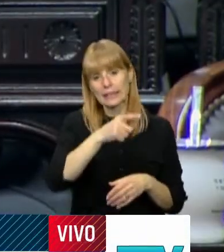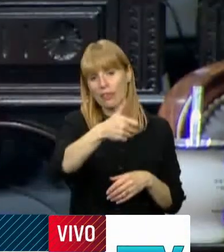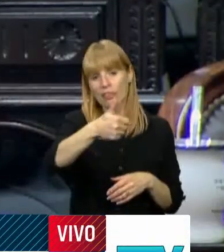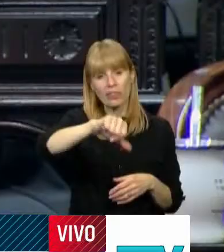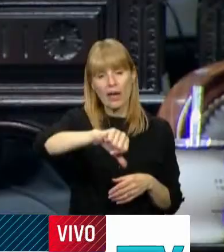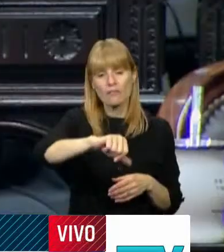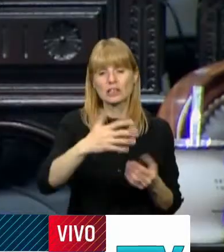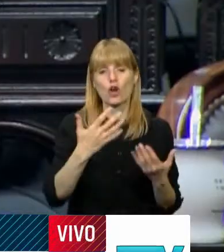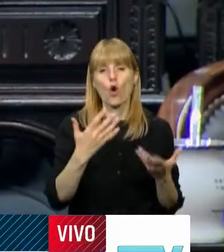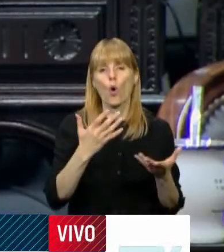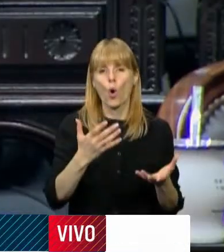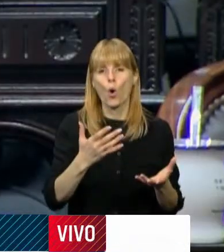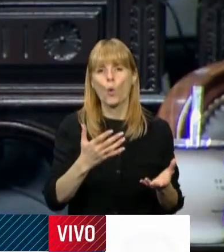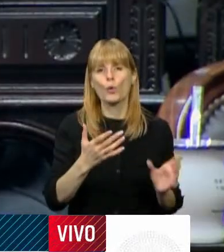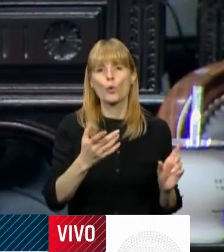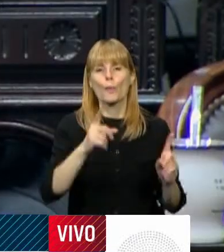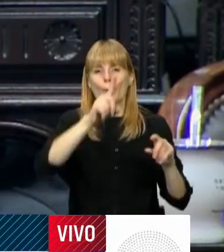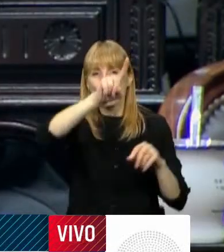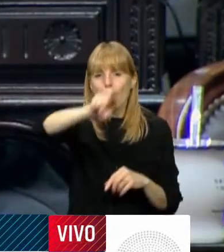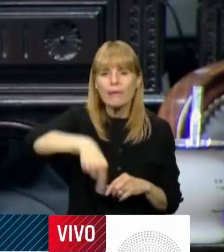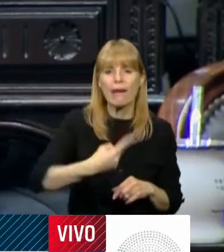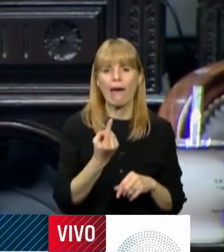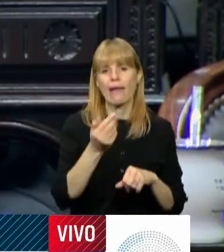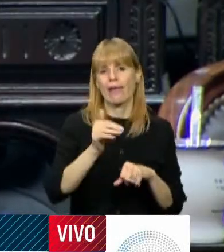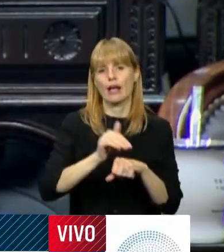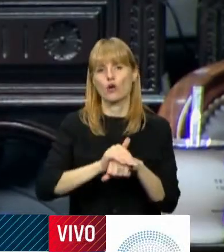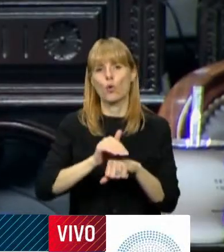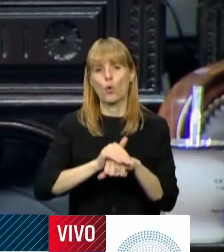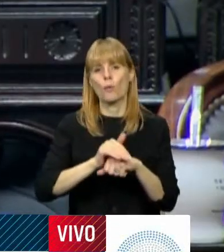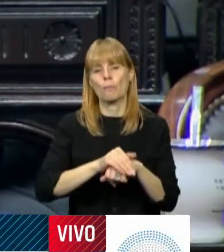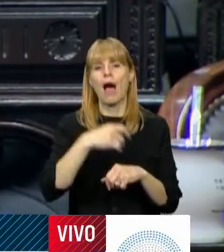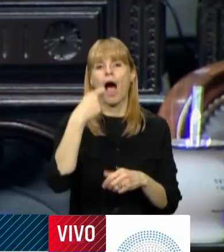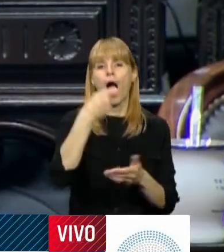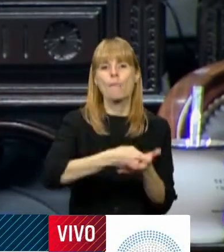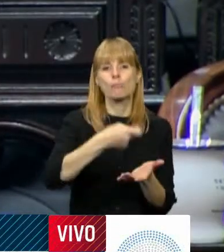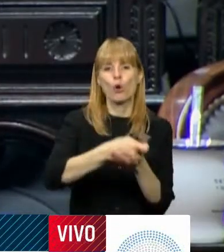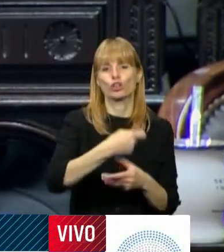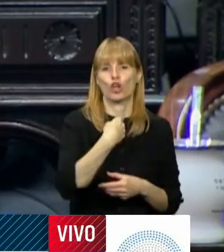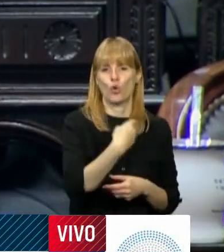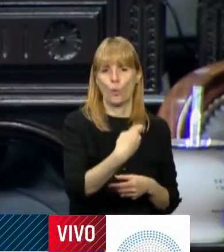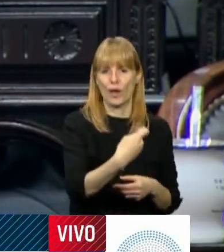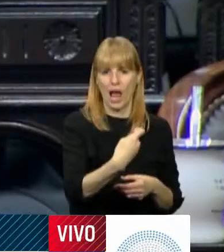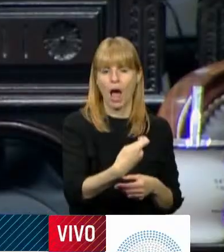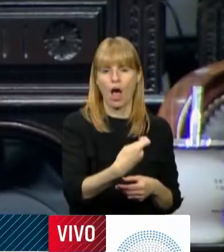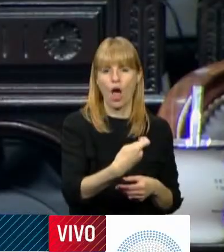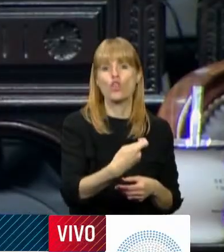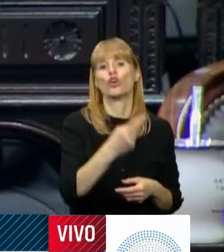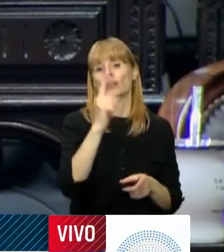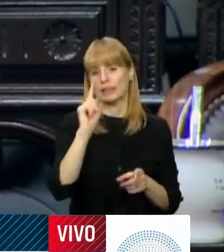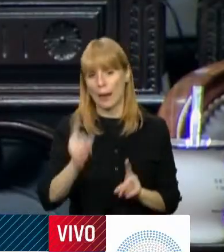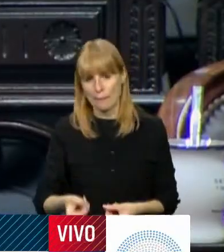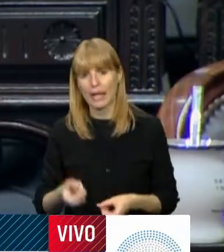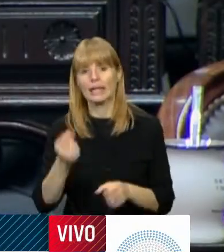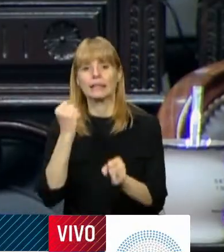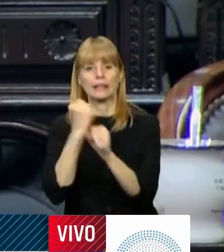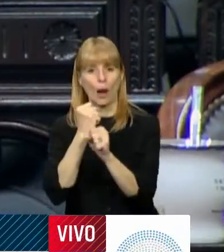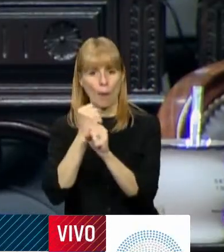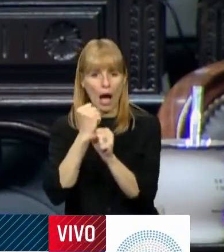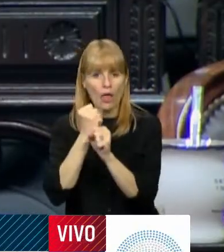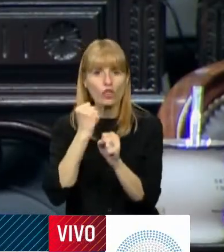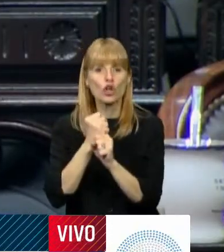supuesto, es una consecuencia de que se han utilizado los aportes de los jubilados y de los trabajadores y los